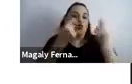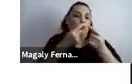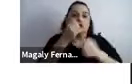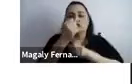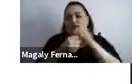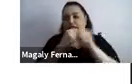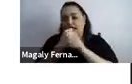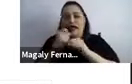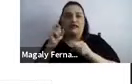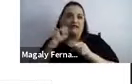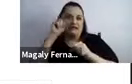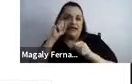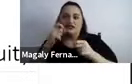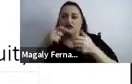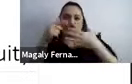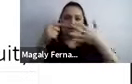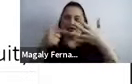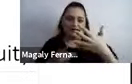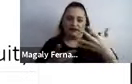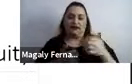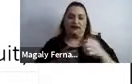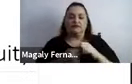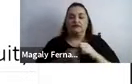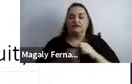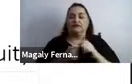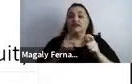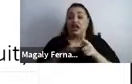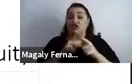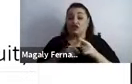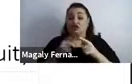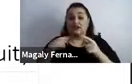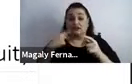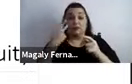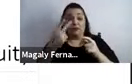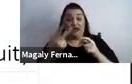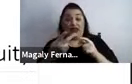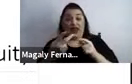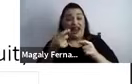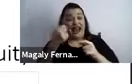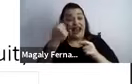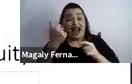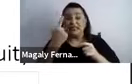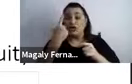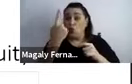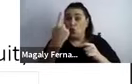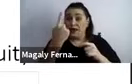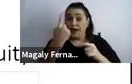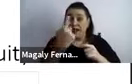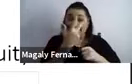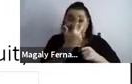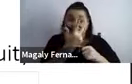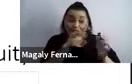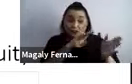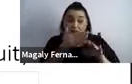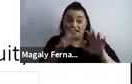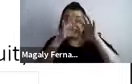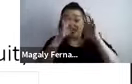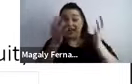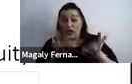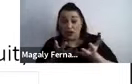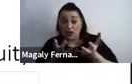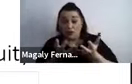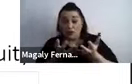sexo, etc. Bien. Entonces, vean ustedes que casi 1 de cada 3 muertes en el mundo lo son